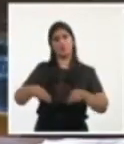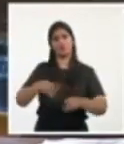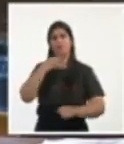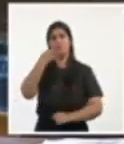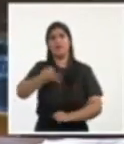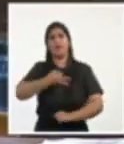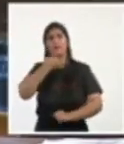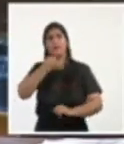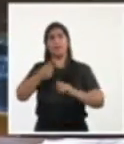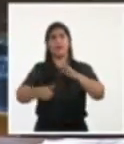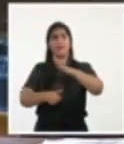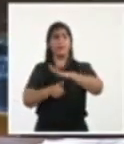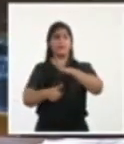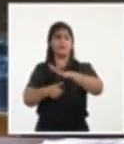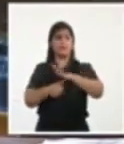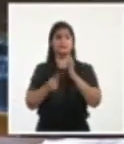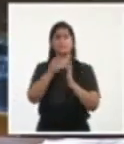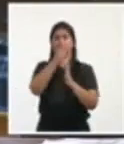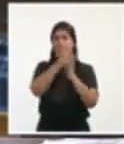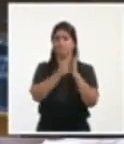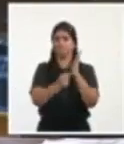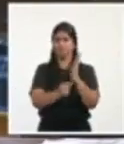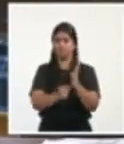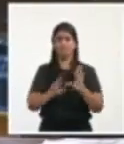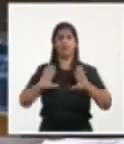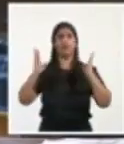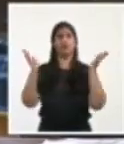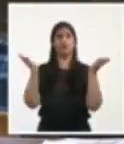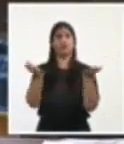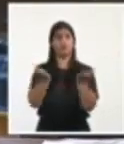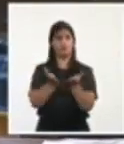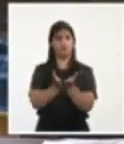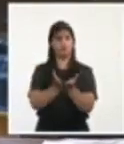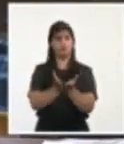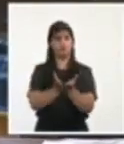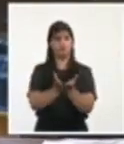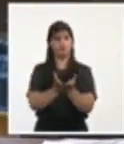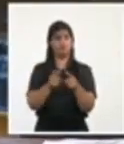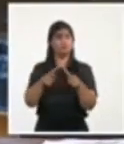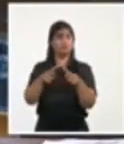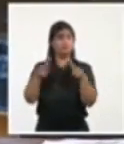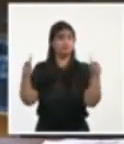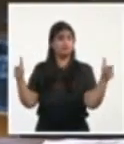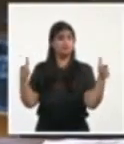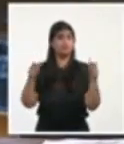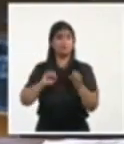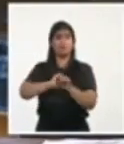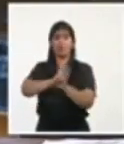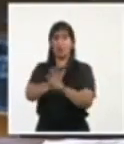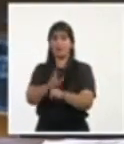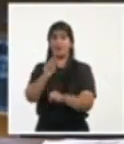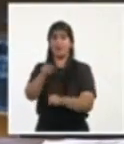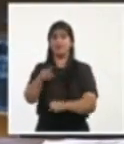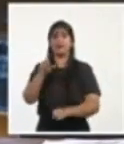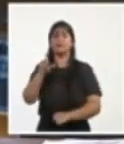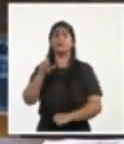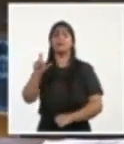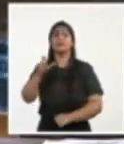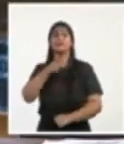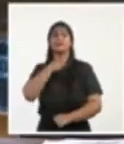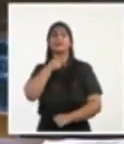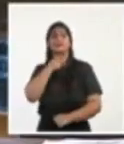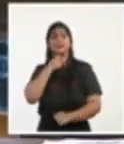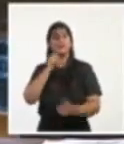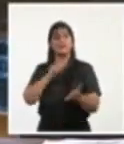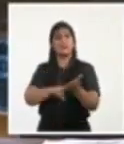algunos elementos en el orden internacional muy breve. Estos brotes que ha desatado la cepa delta de la COVID-19